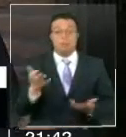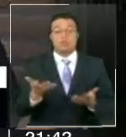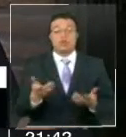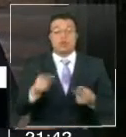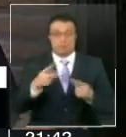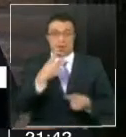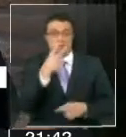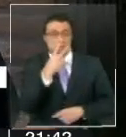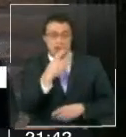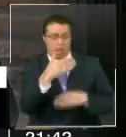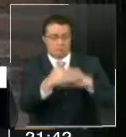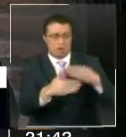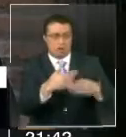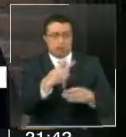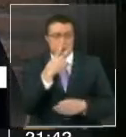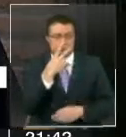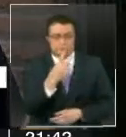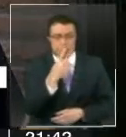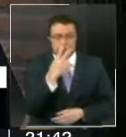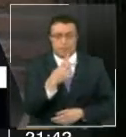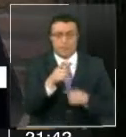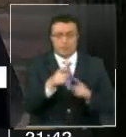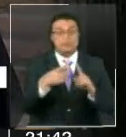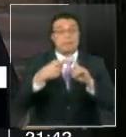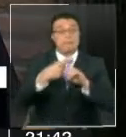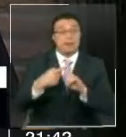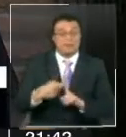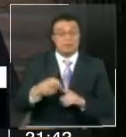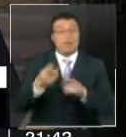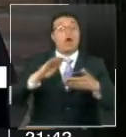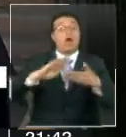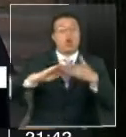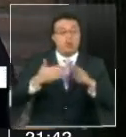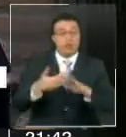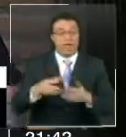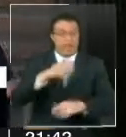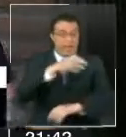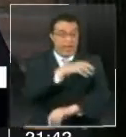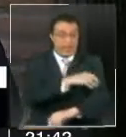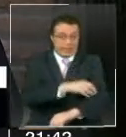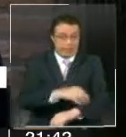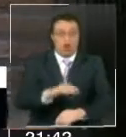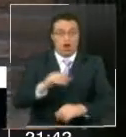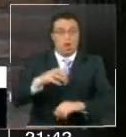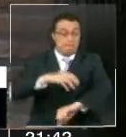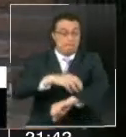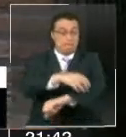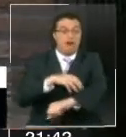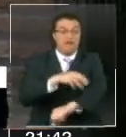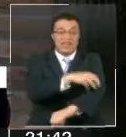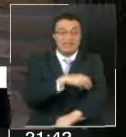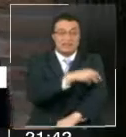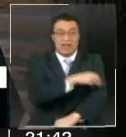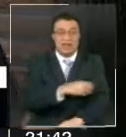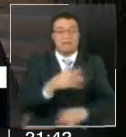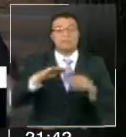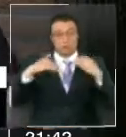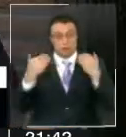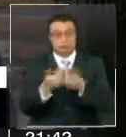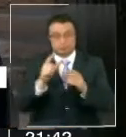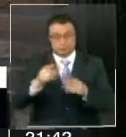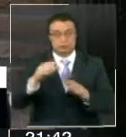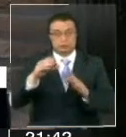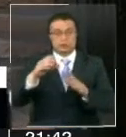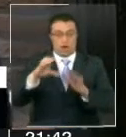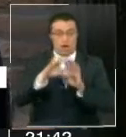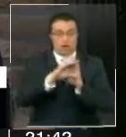mira el proceso en que participen las comunidades, las regiones y las provincias, me parece bien que una Constitución salga